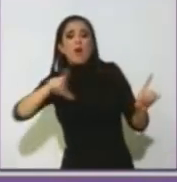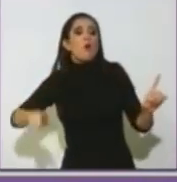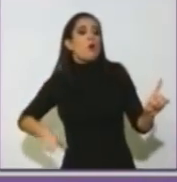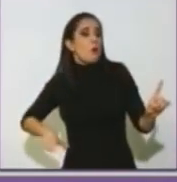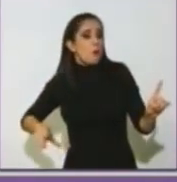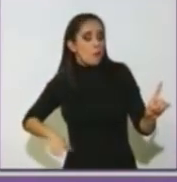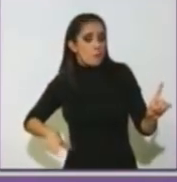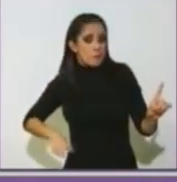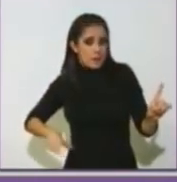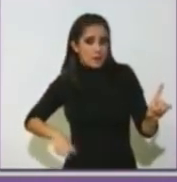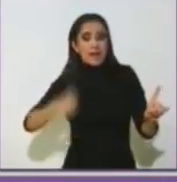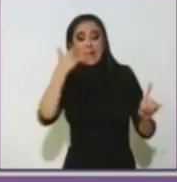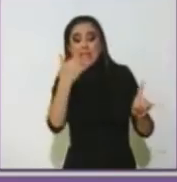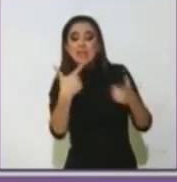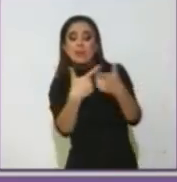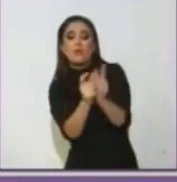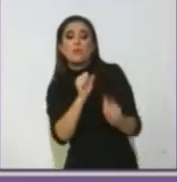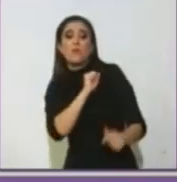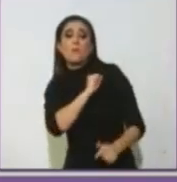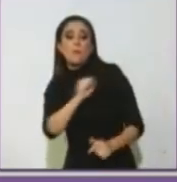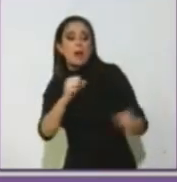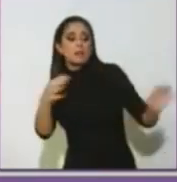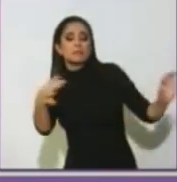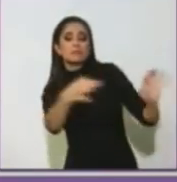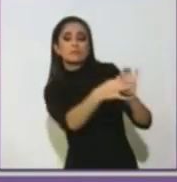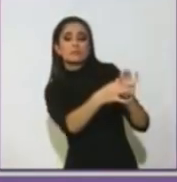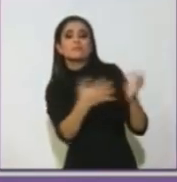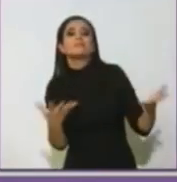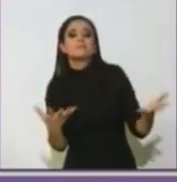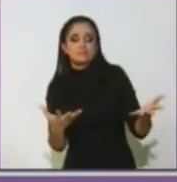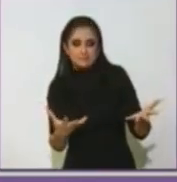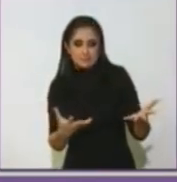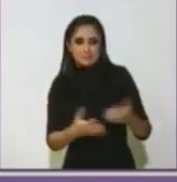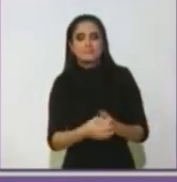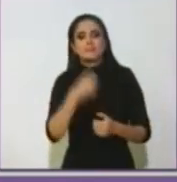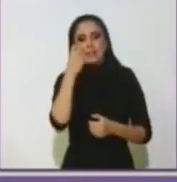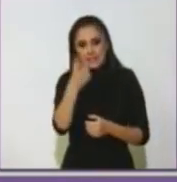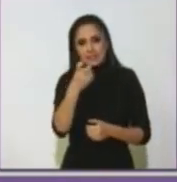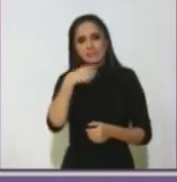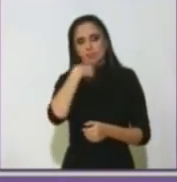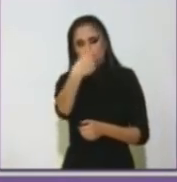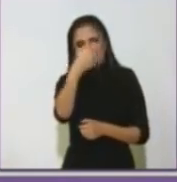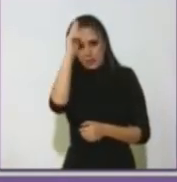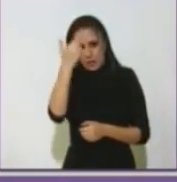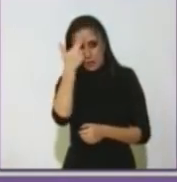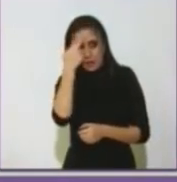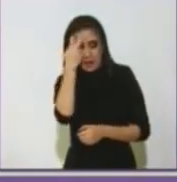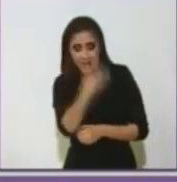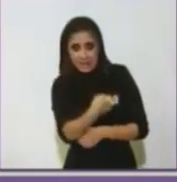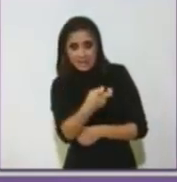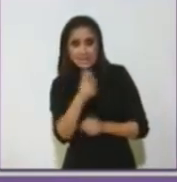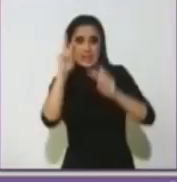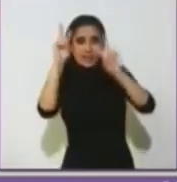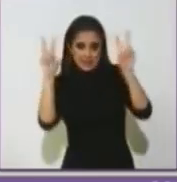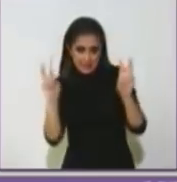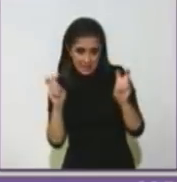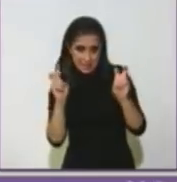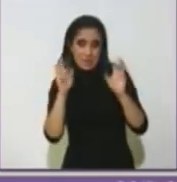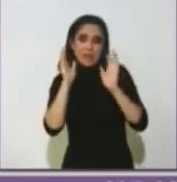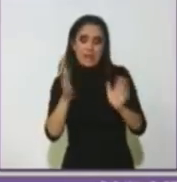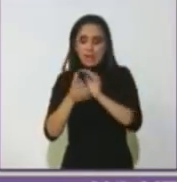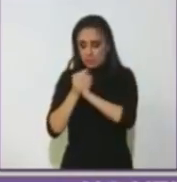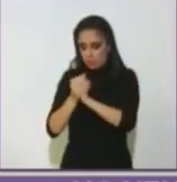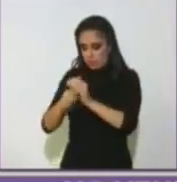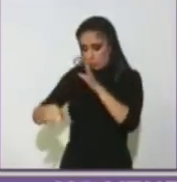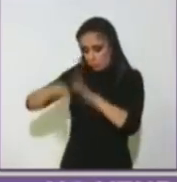y la delincuencia organizada bueno lo pongo el tema y de nuevo recuerdo este tema también fue como todo sorteado